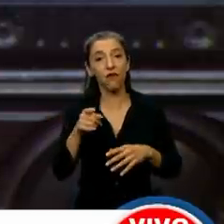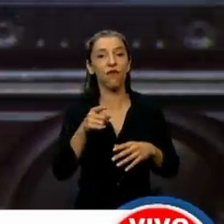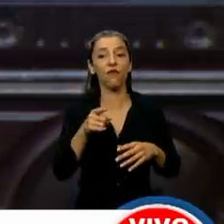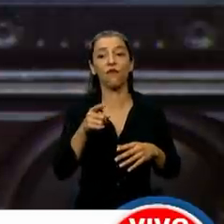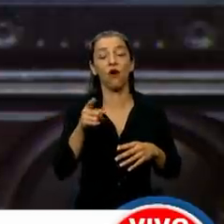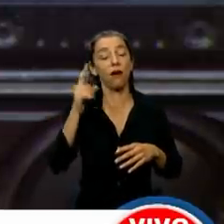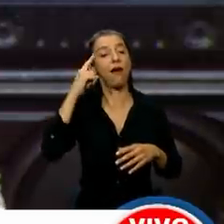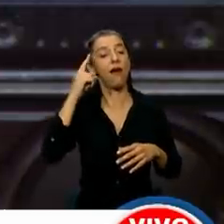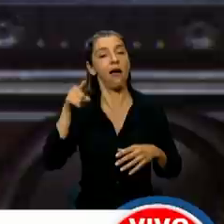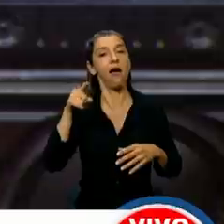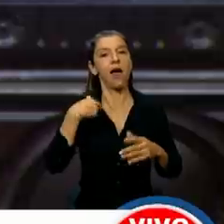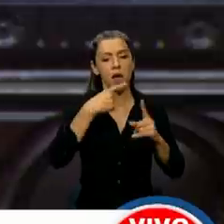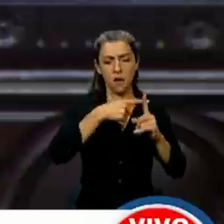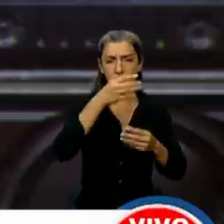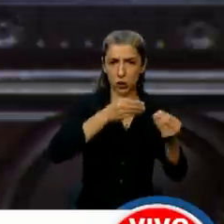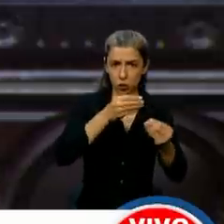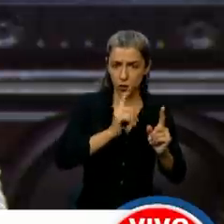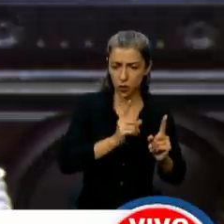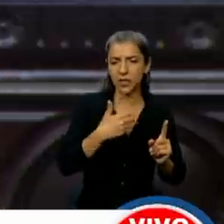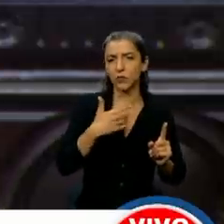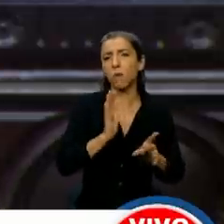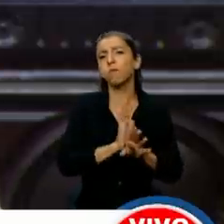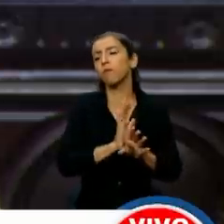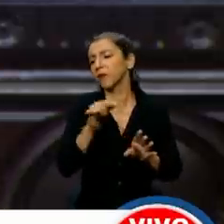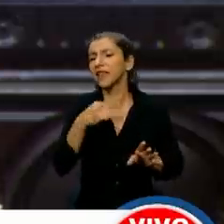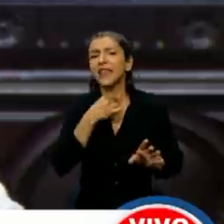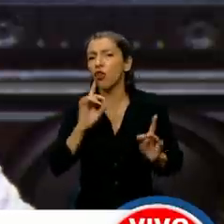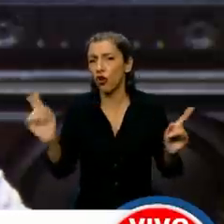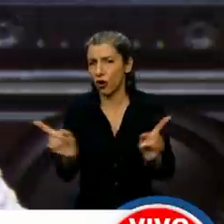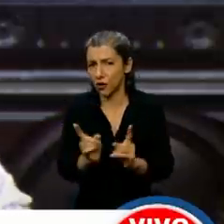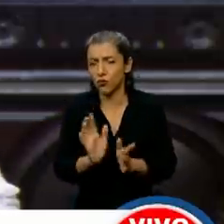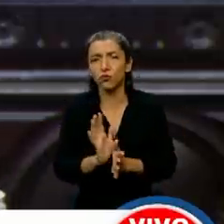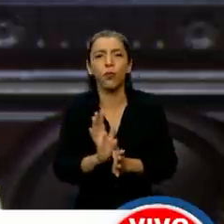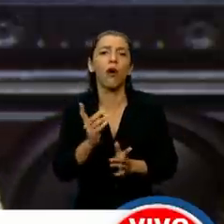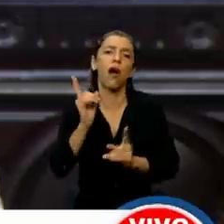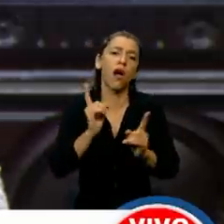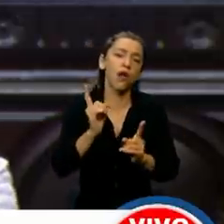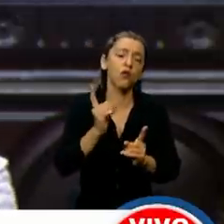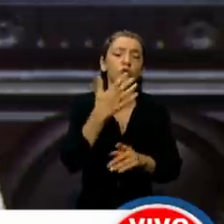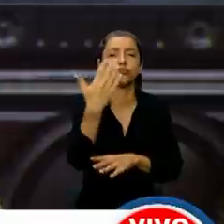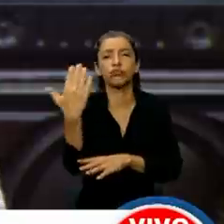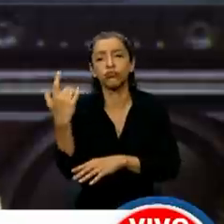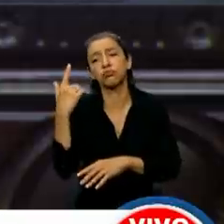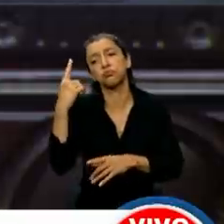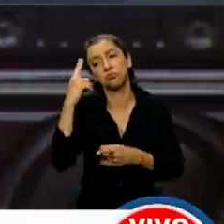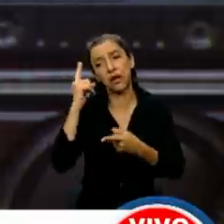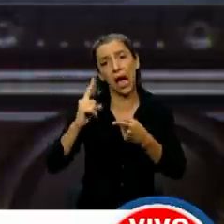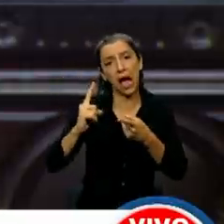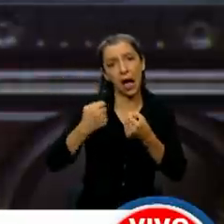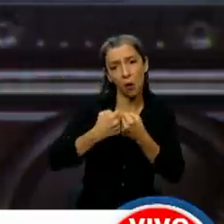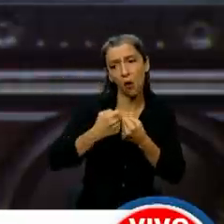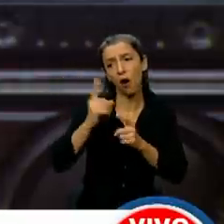un poco para resumir todo lo que se ha dicho en esta cámara que ha sido mucho algunas con los que han coincidido otros no tanto